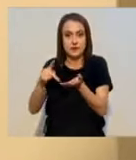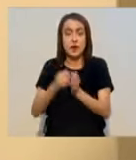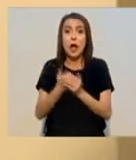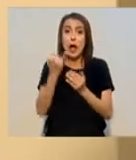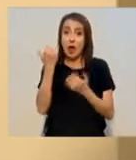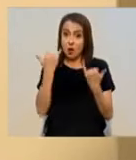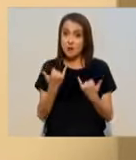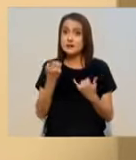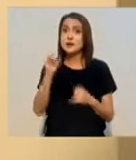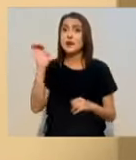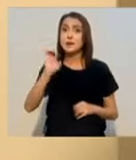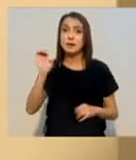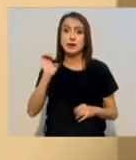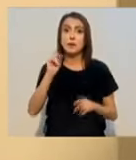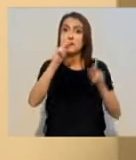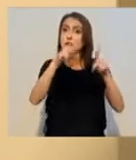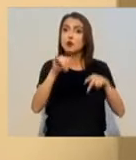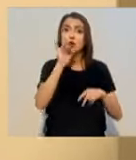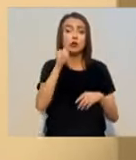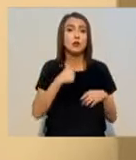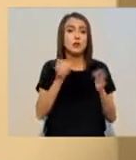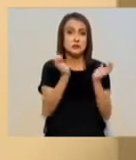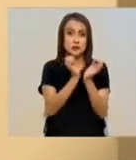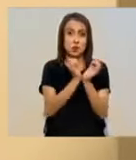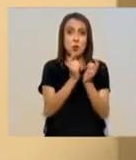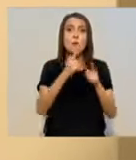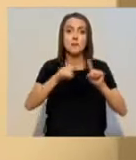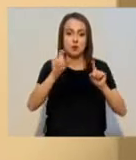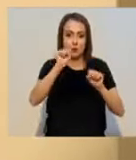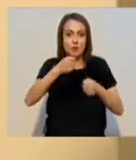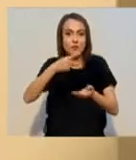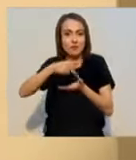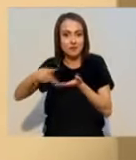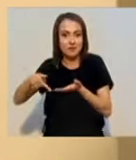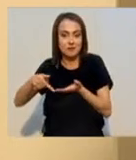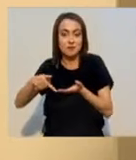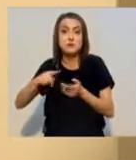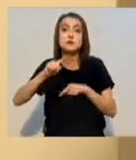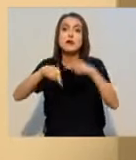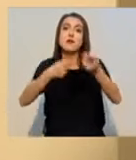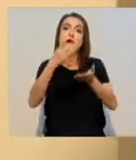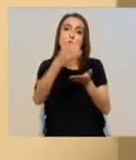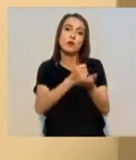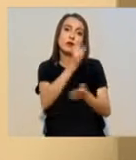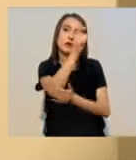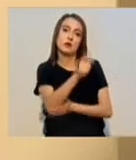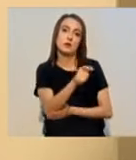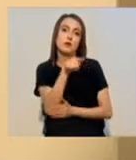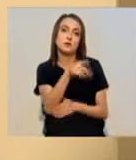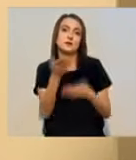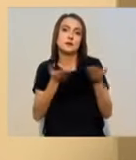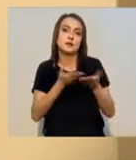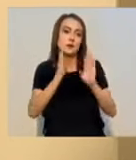si es una emergencia, la persona no está asegurada y tiene medios para pagar, se le va a cobrar por